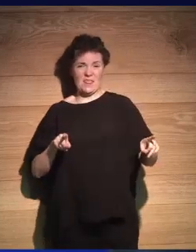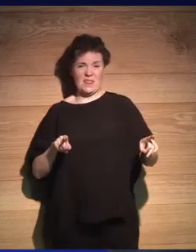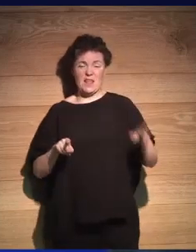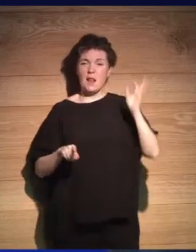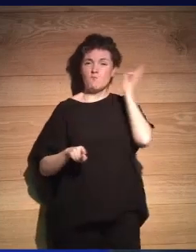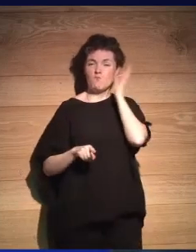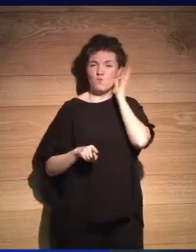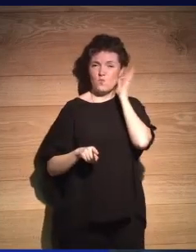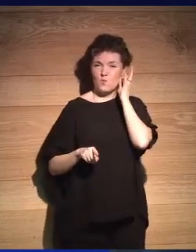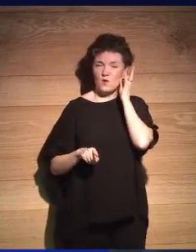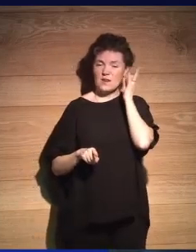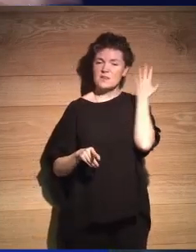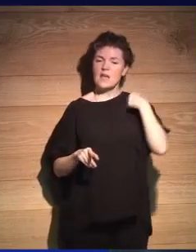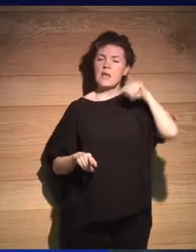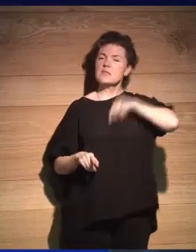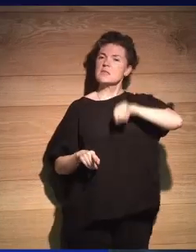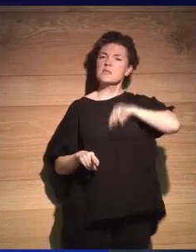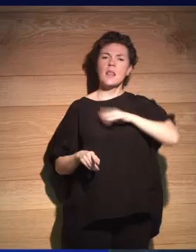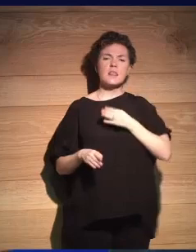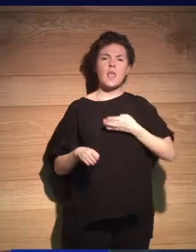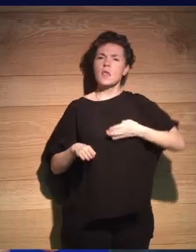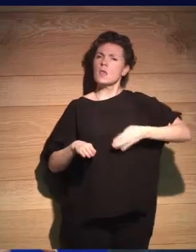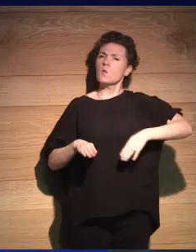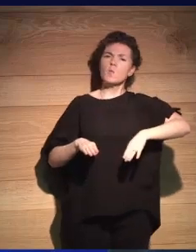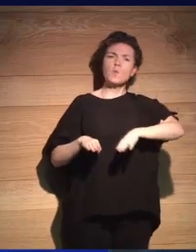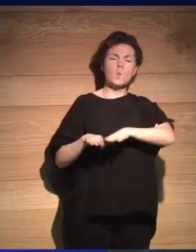la mujer que ya se siente igual a todo